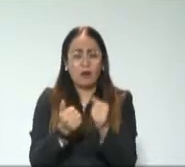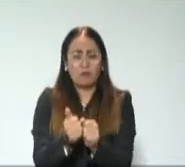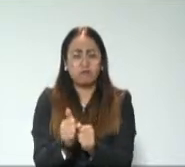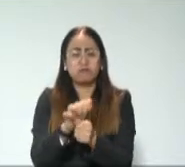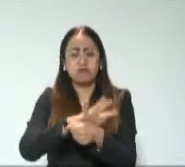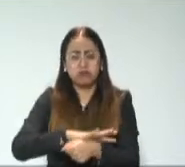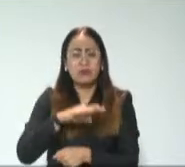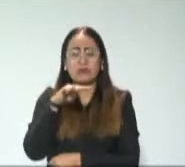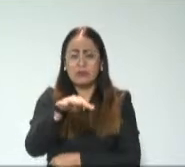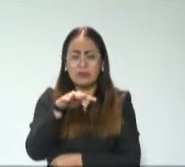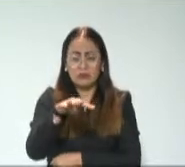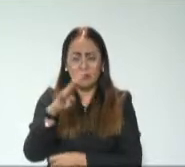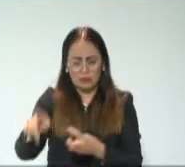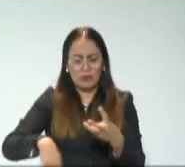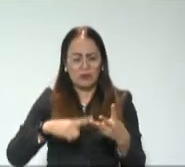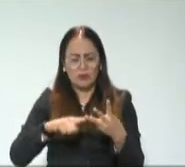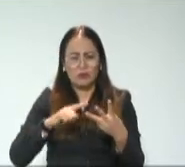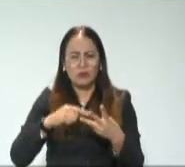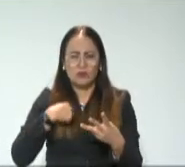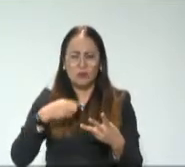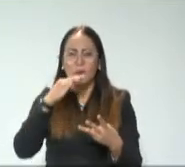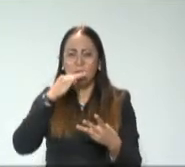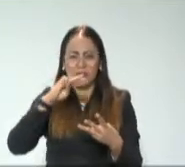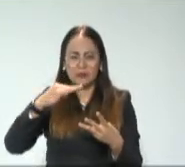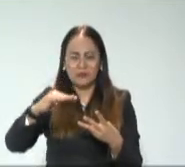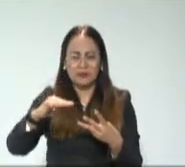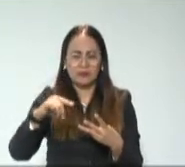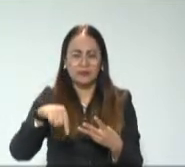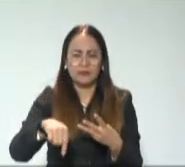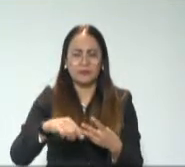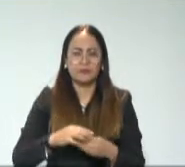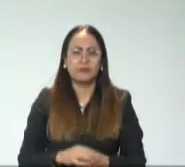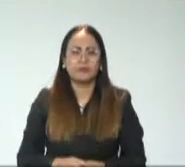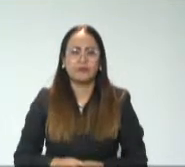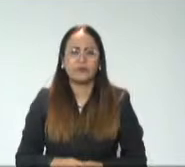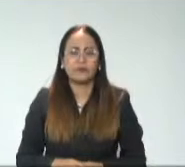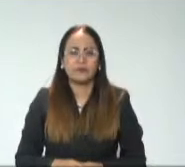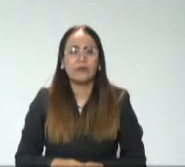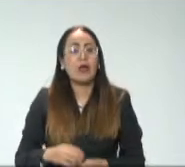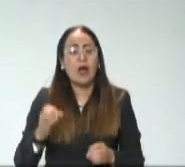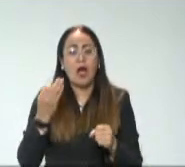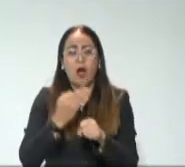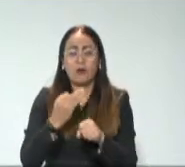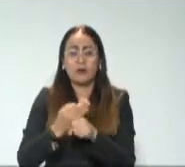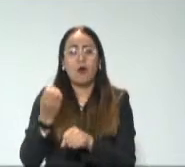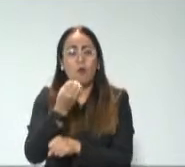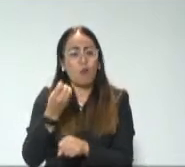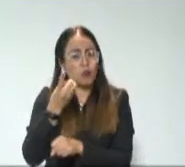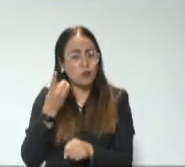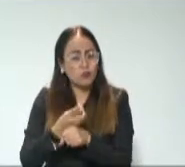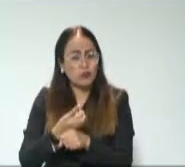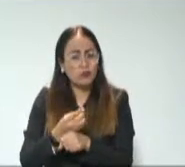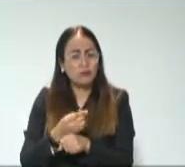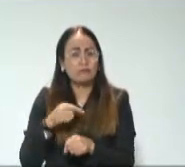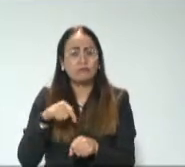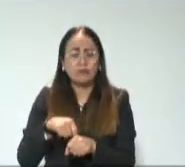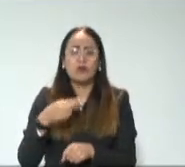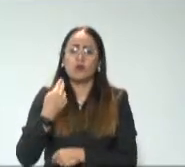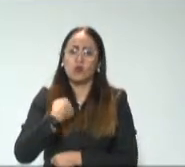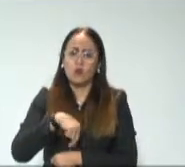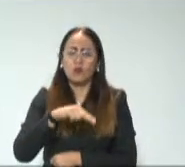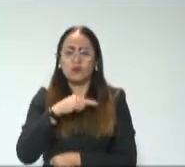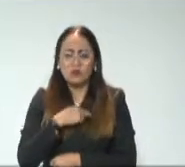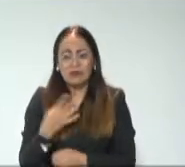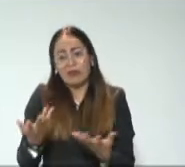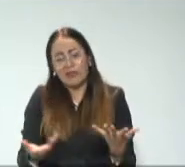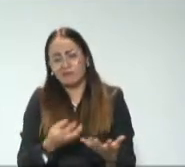tercer mensaje que quisiera dejar con ustedes eh es una oportunidad también No hubiésemos querido tener esta